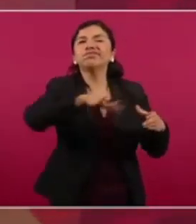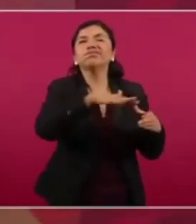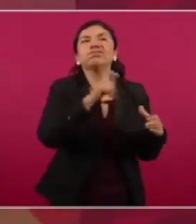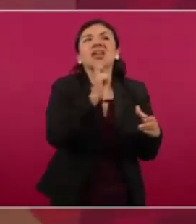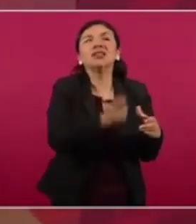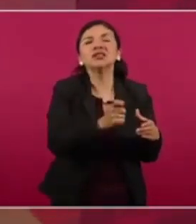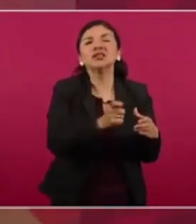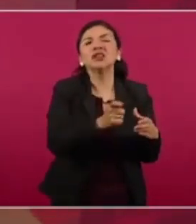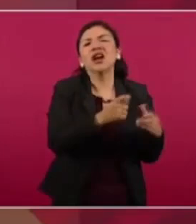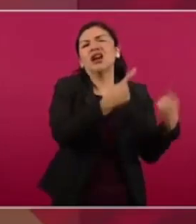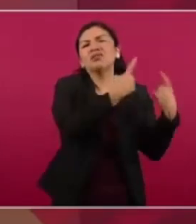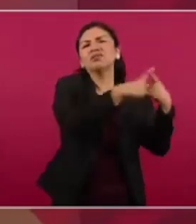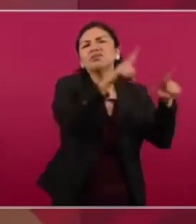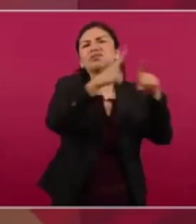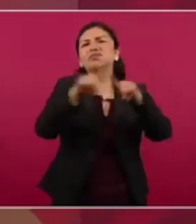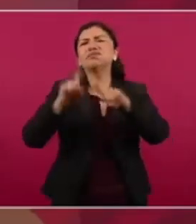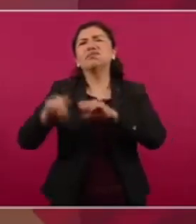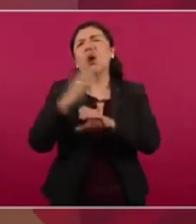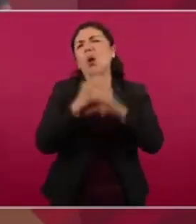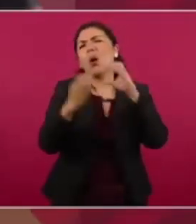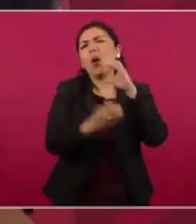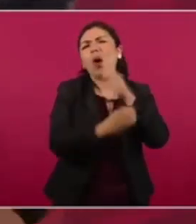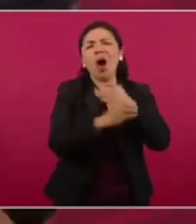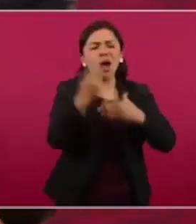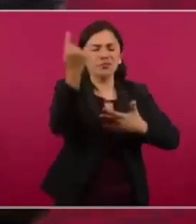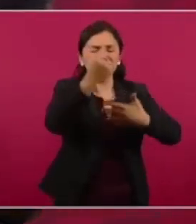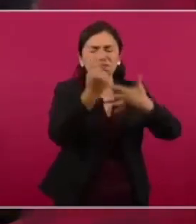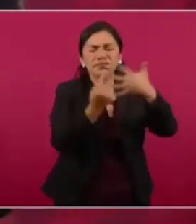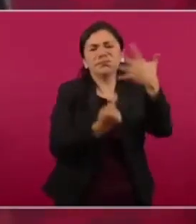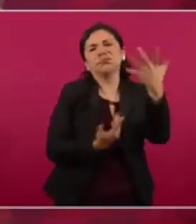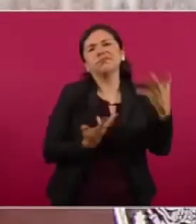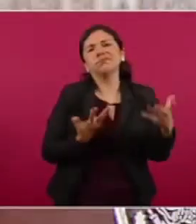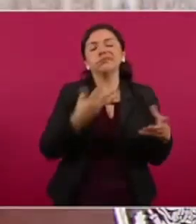de una serie de factores.